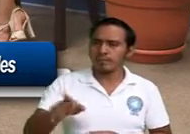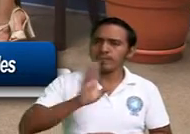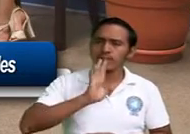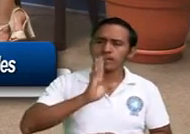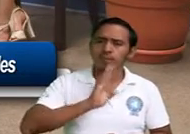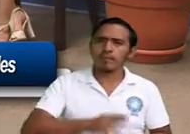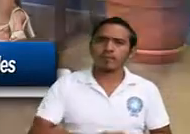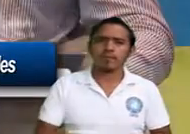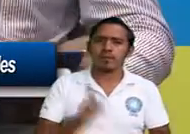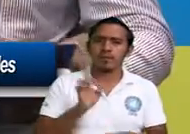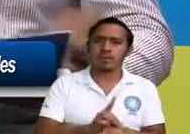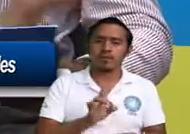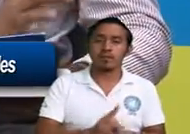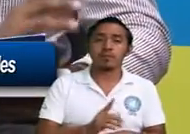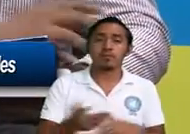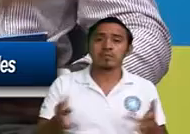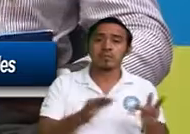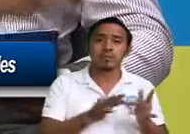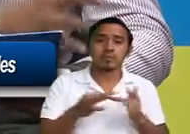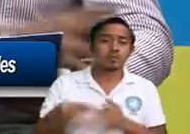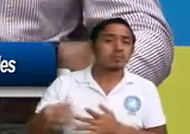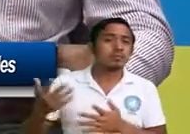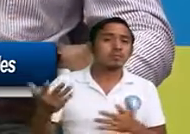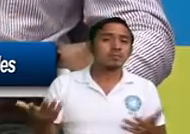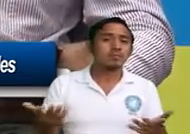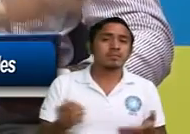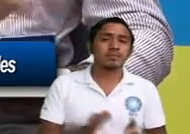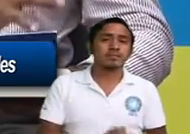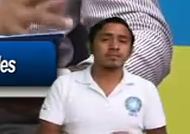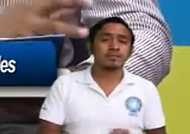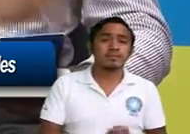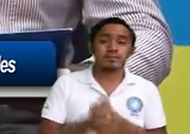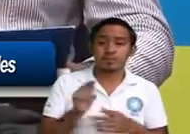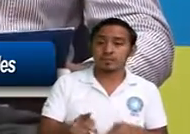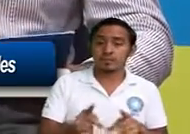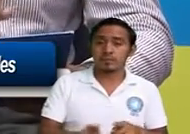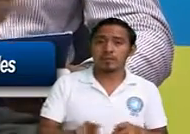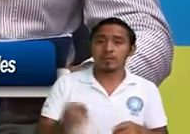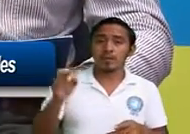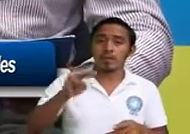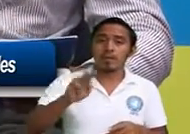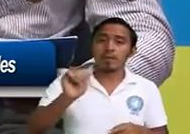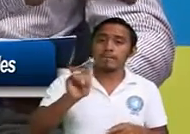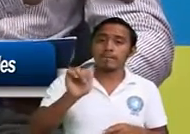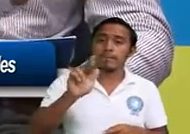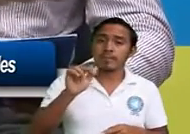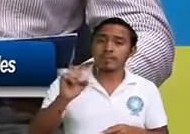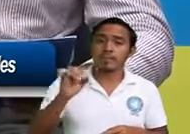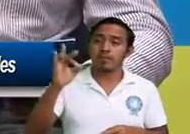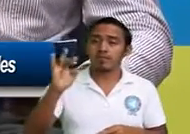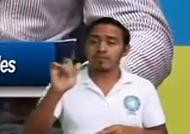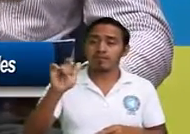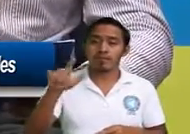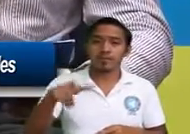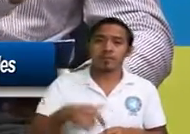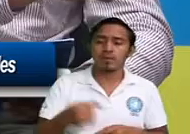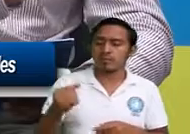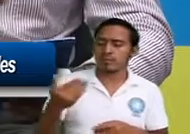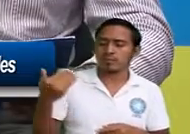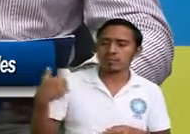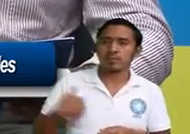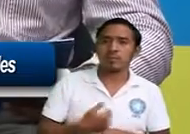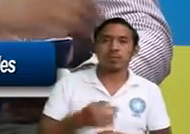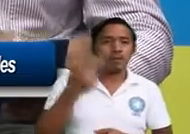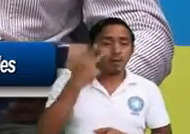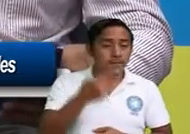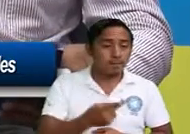refiere, doctora, al especialista, estamos hablando de ese especialista materno-fetal. Sí. Recientemente, hay